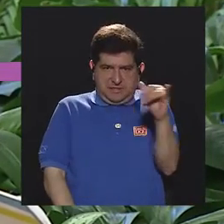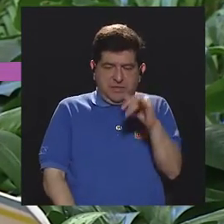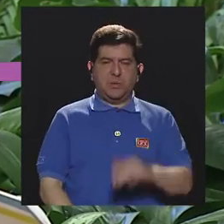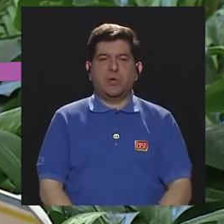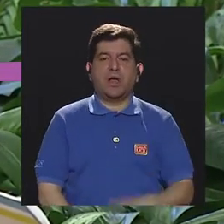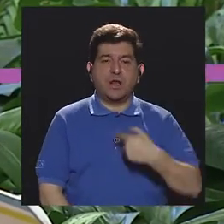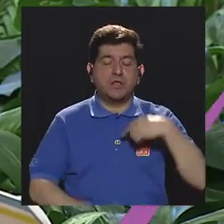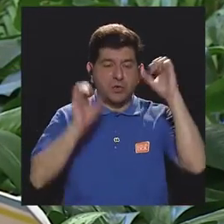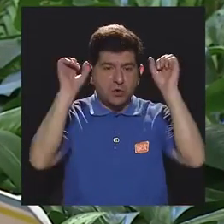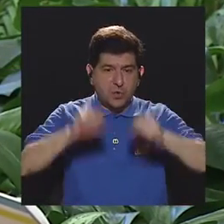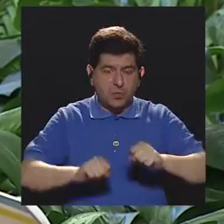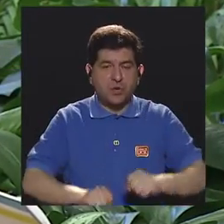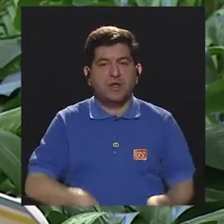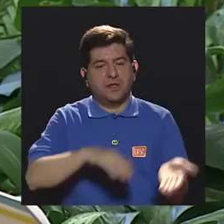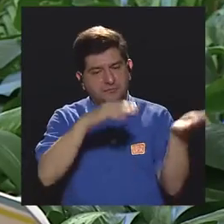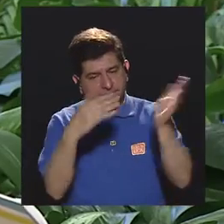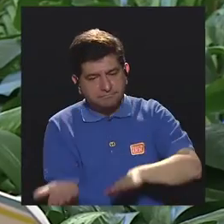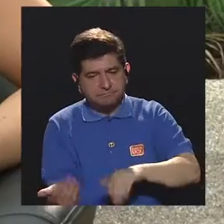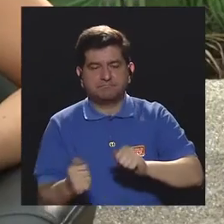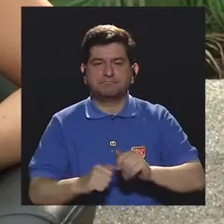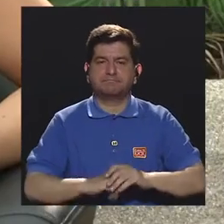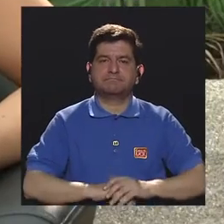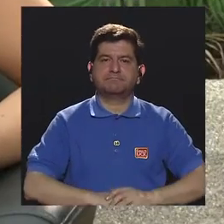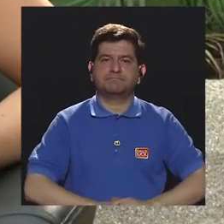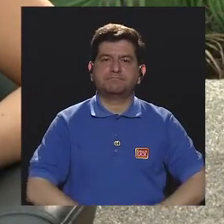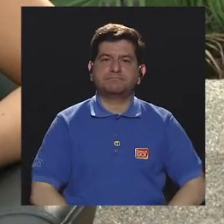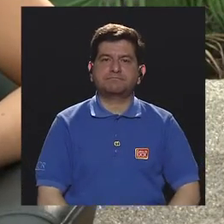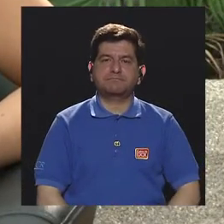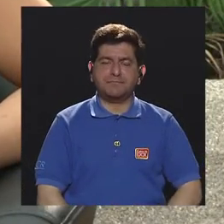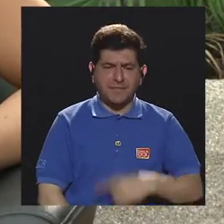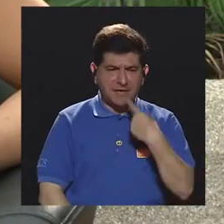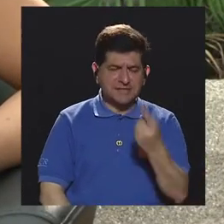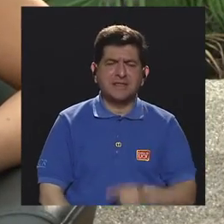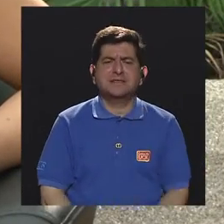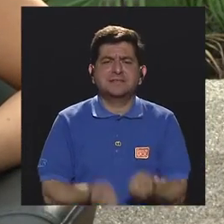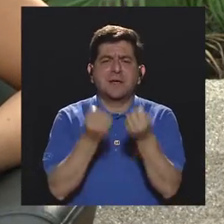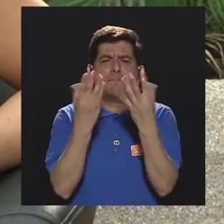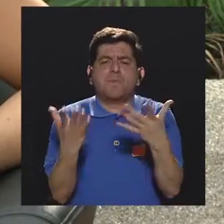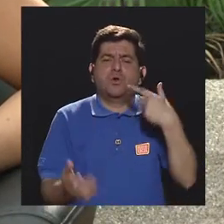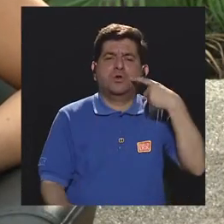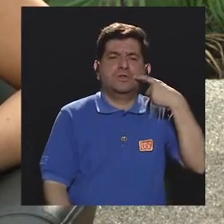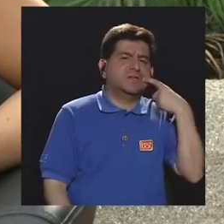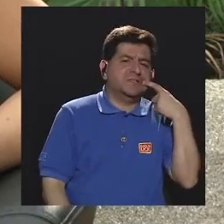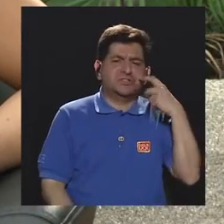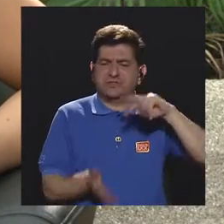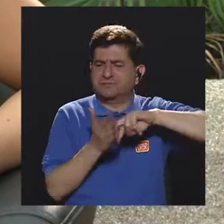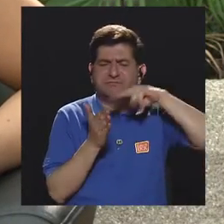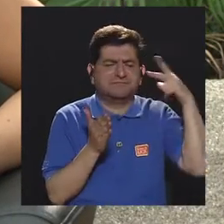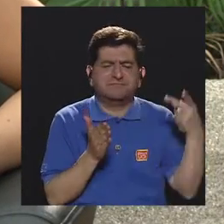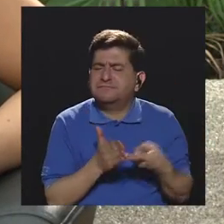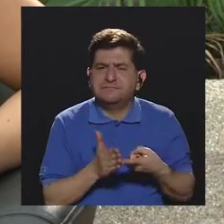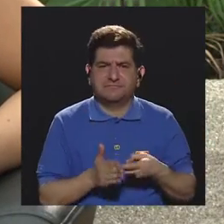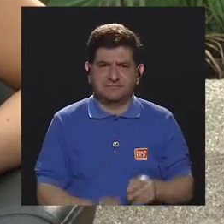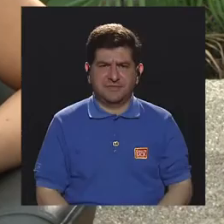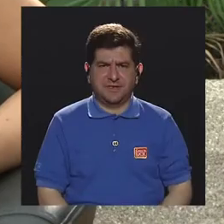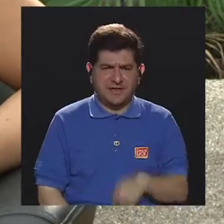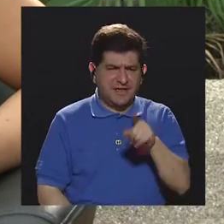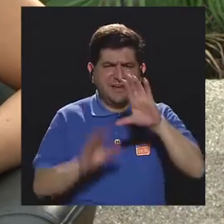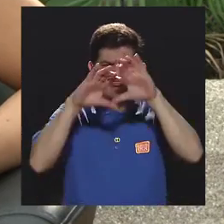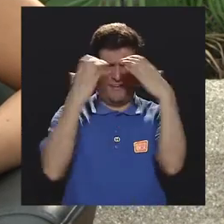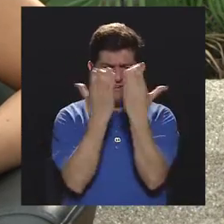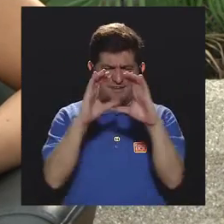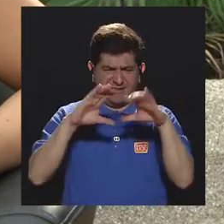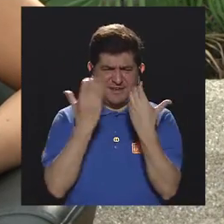pues me puede llevar a perder la vida. Se habla de multiadicciones, ¿qué es eso? ¿Y qué, cómo